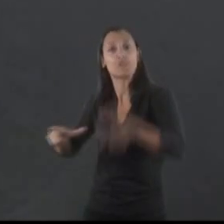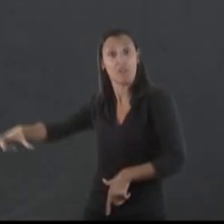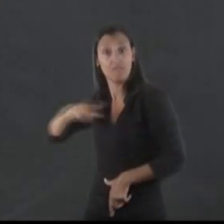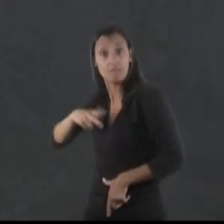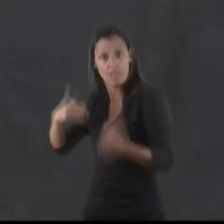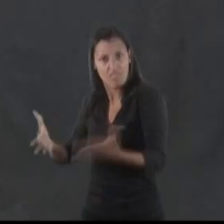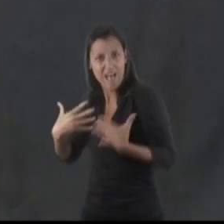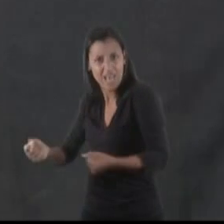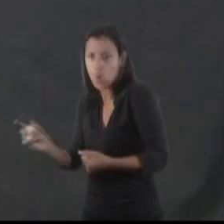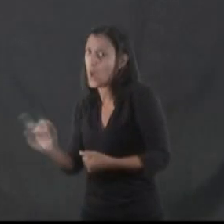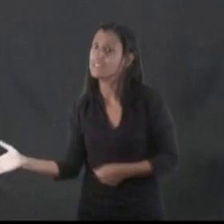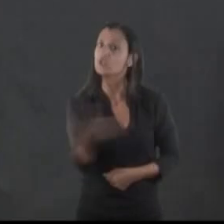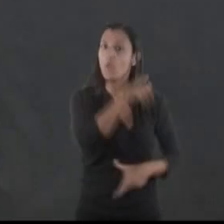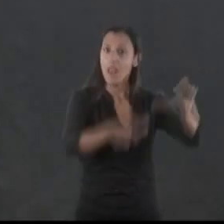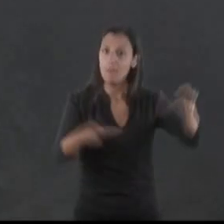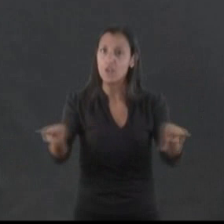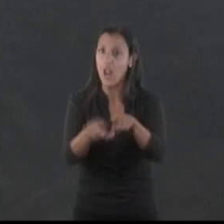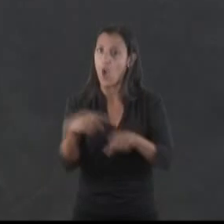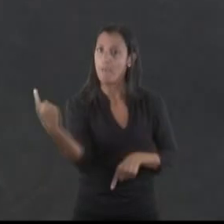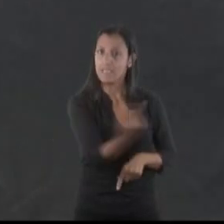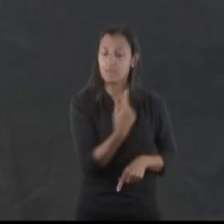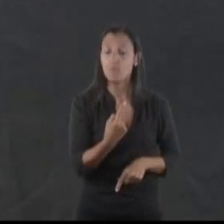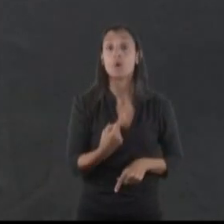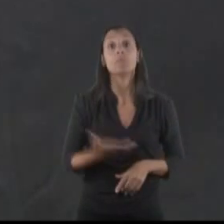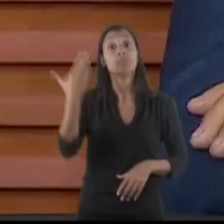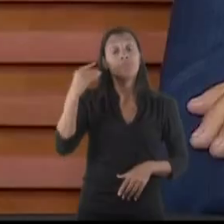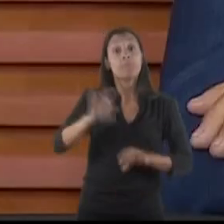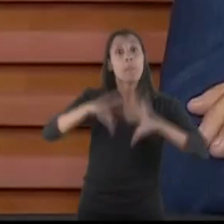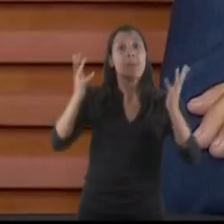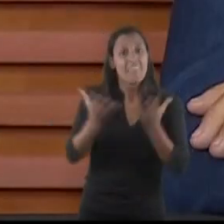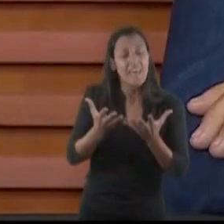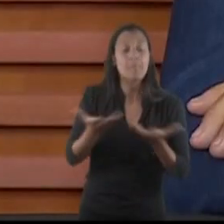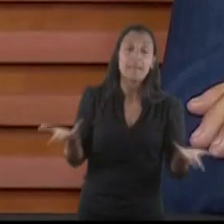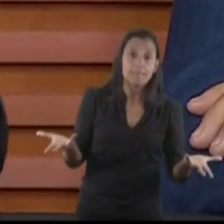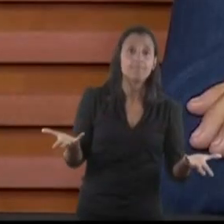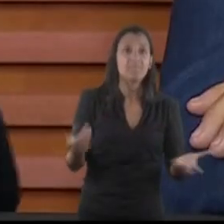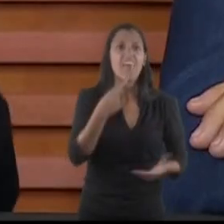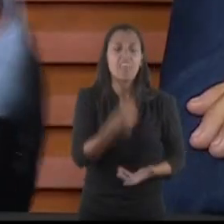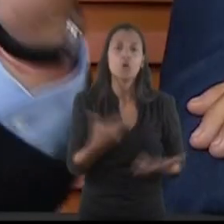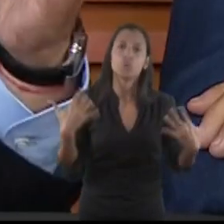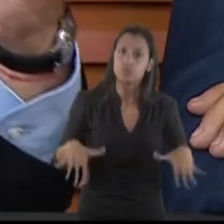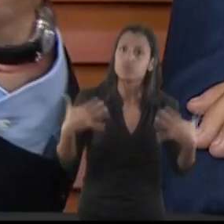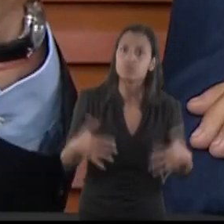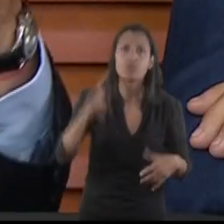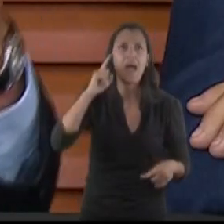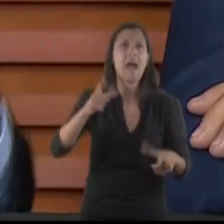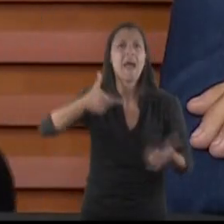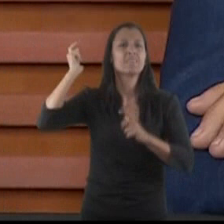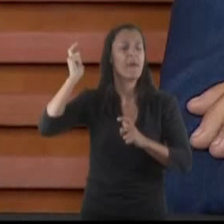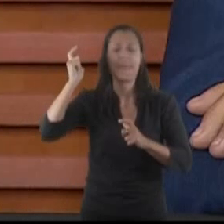Y que la pandemia, lamentablemente, Digo lamentablemente porque fue una experiencia